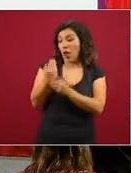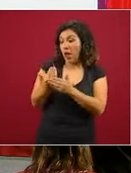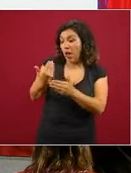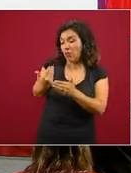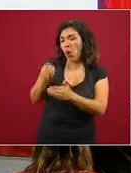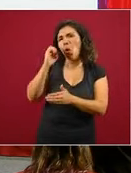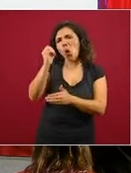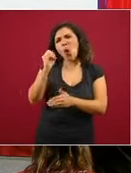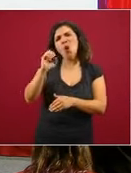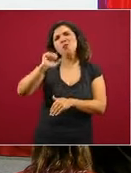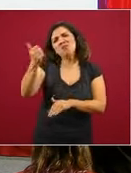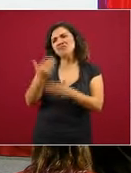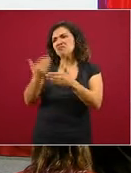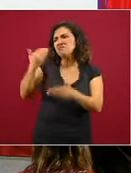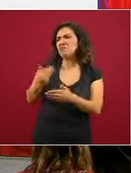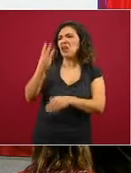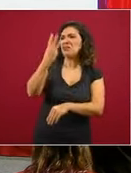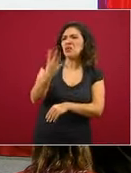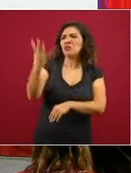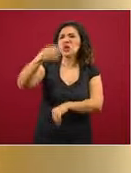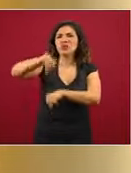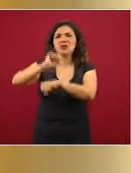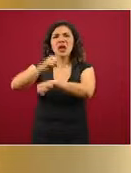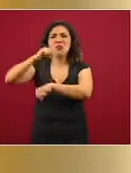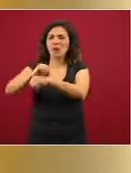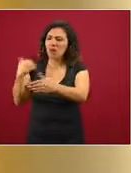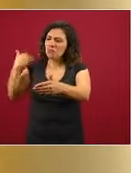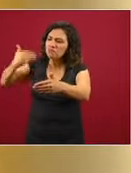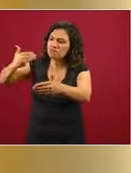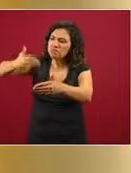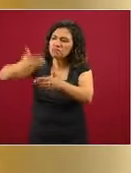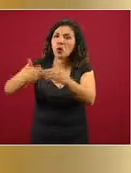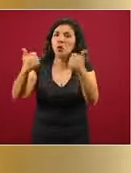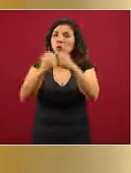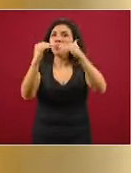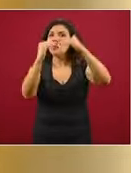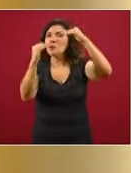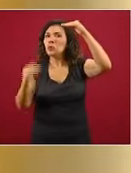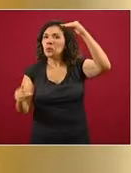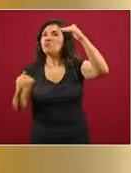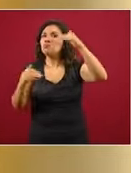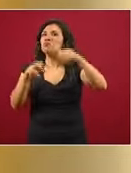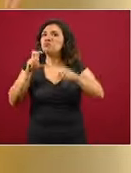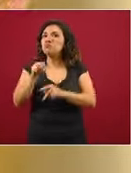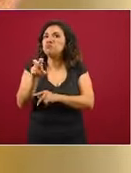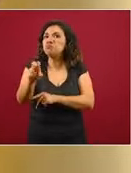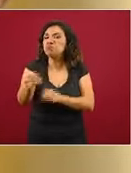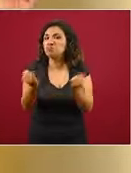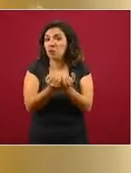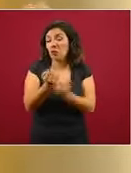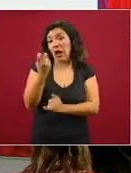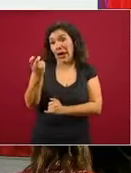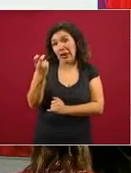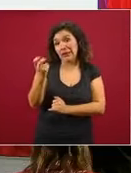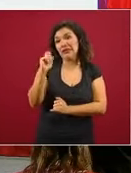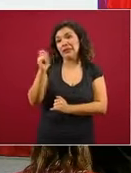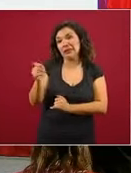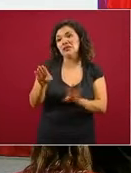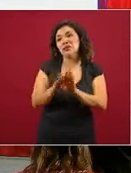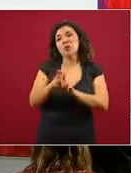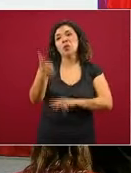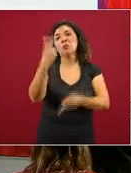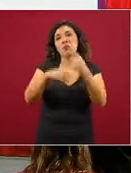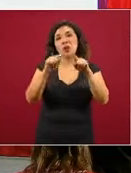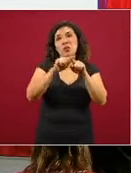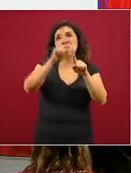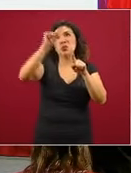otras ya tienen al menos 3 o 4 semanas con un descenso continuo. Entonces estas son las que contribuyen a que la curva